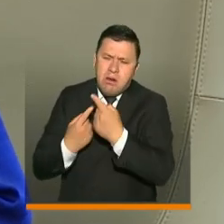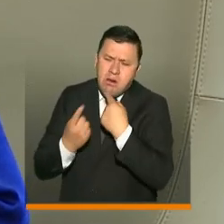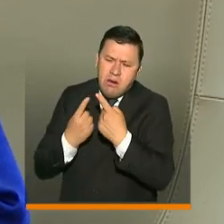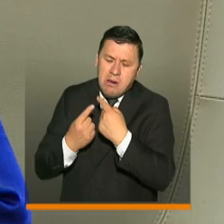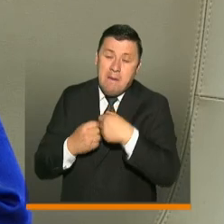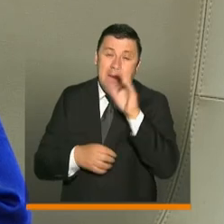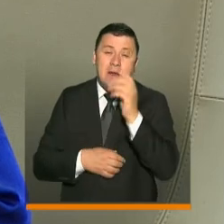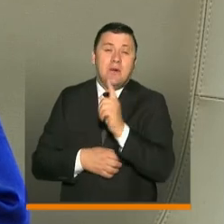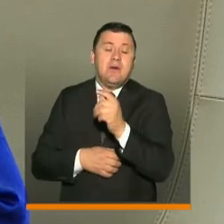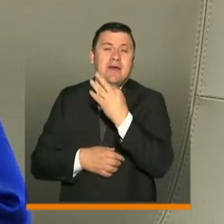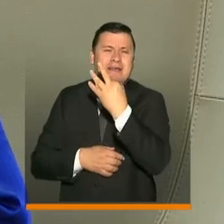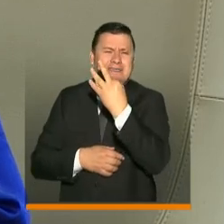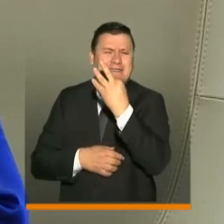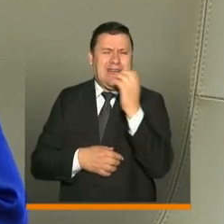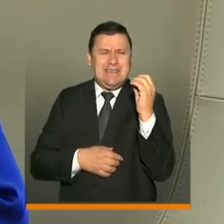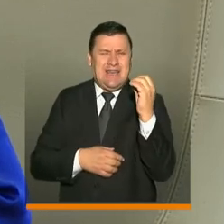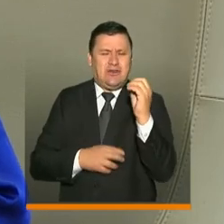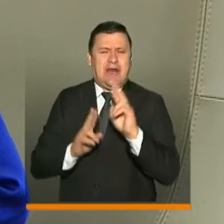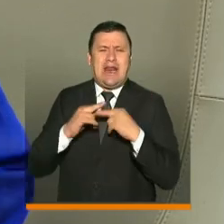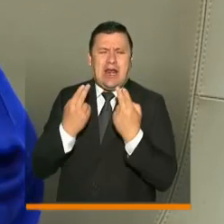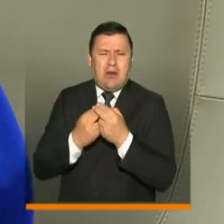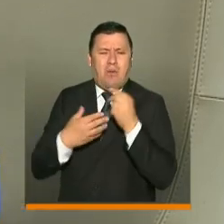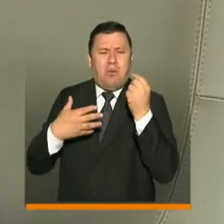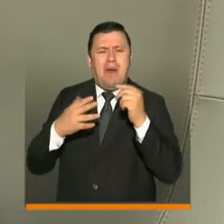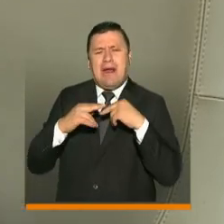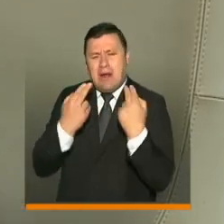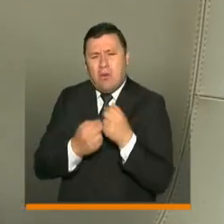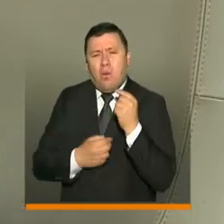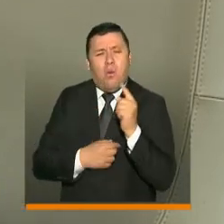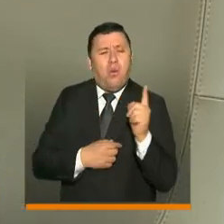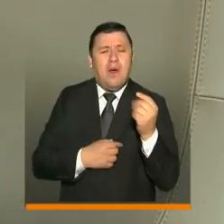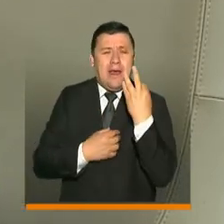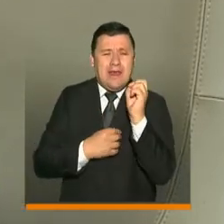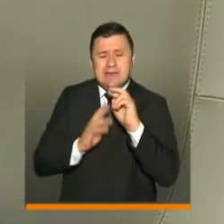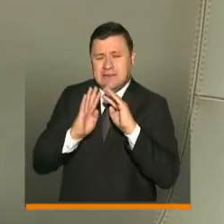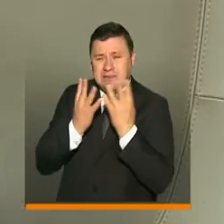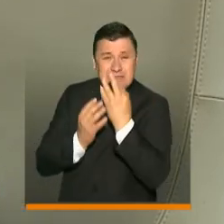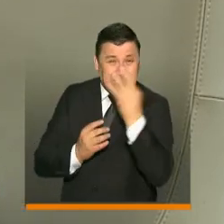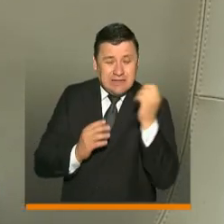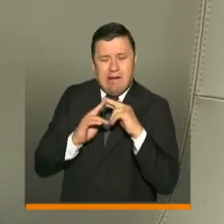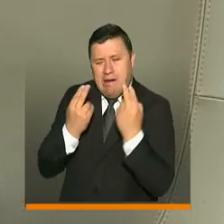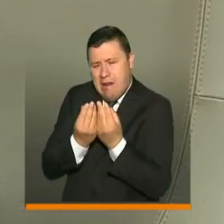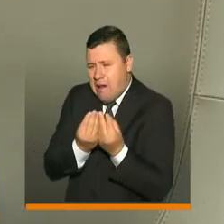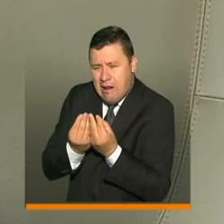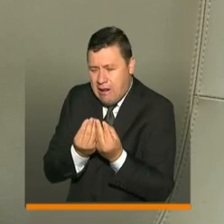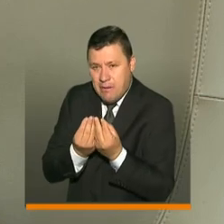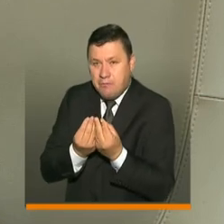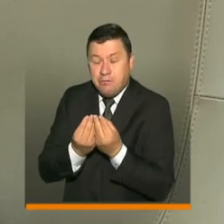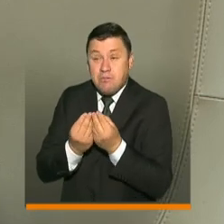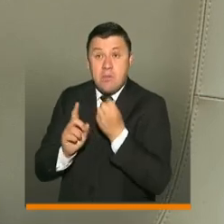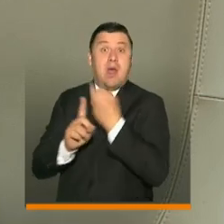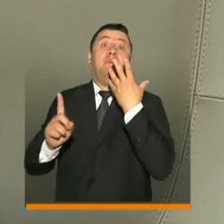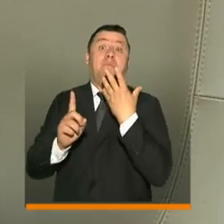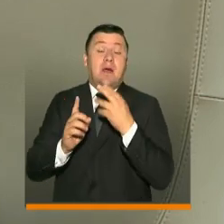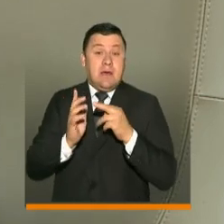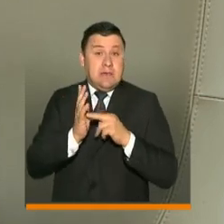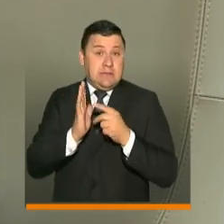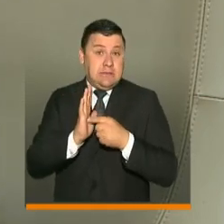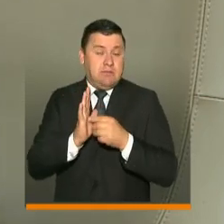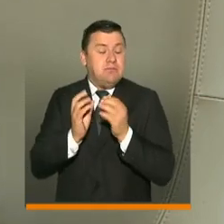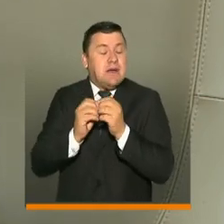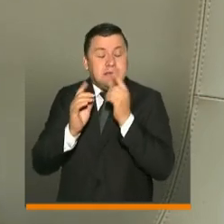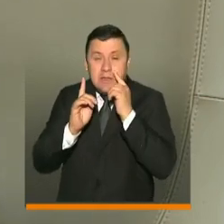de 300 espacios con los maestros. Y no solamente el número impacta por lo que en sí significa, sino yo diría